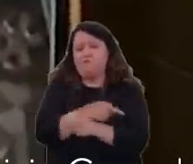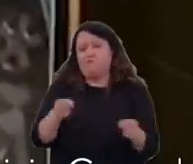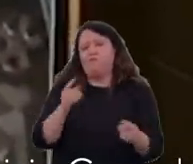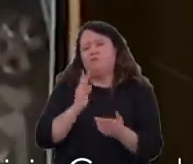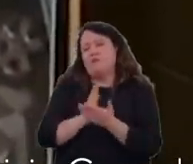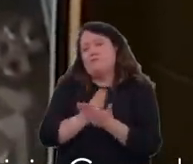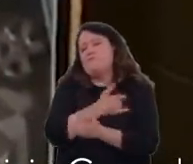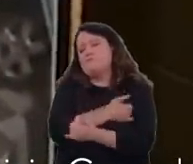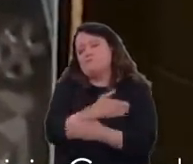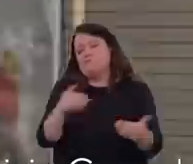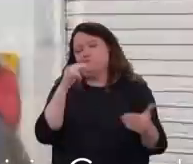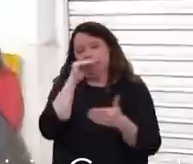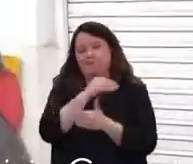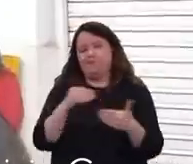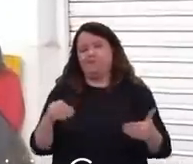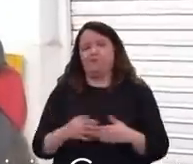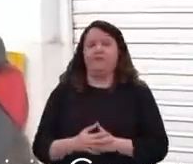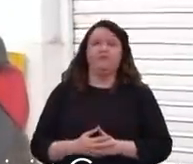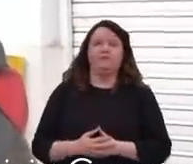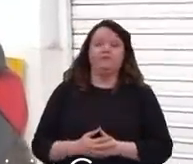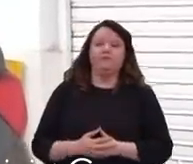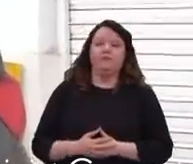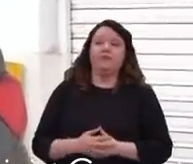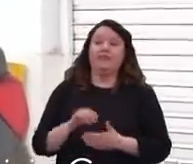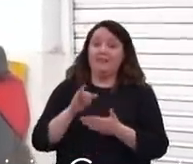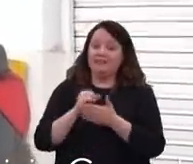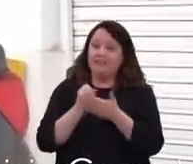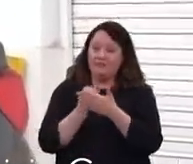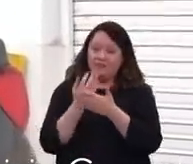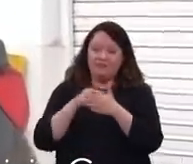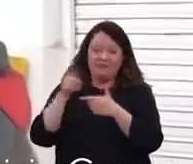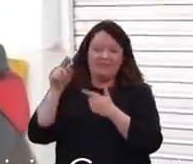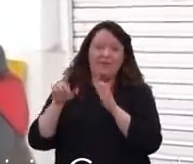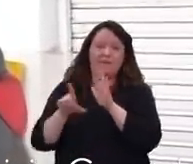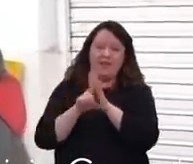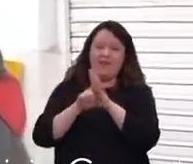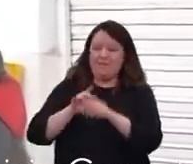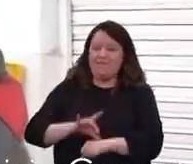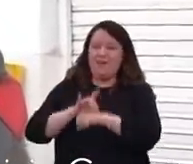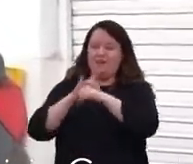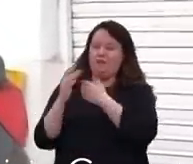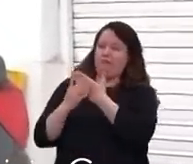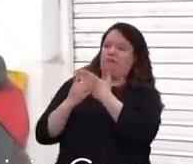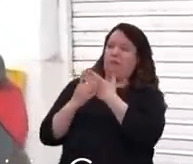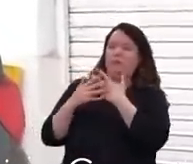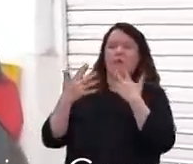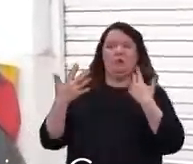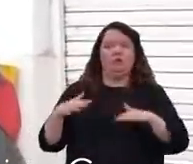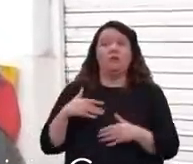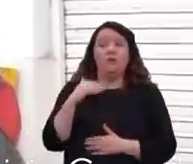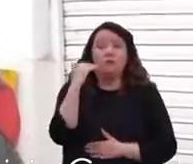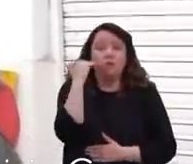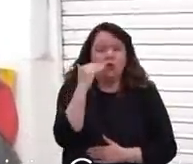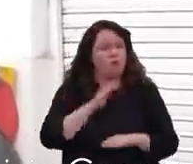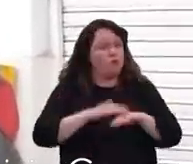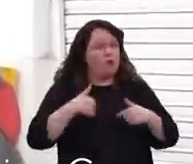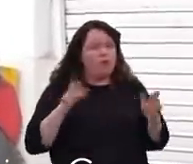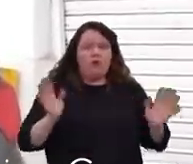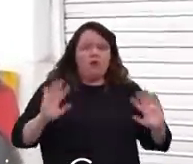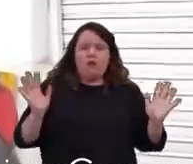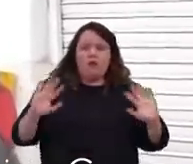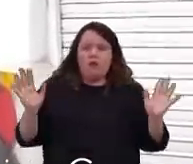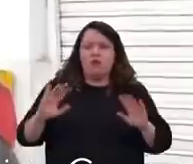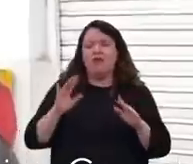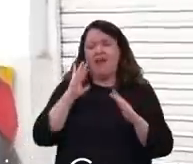hechos. Esas cifras que presenta Medicina Legal son alarmantes. La mujer se declaró inocente en la